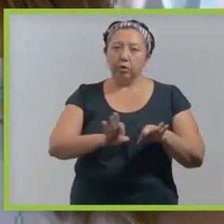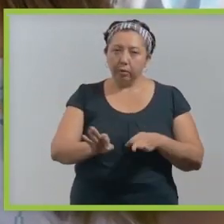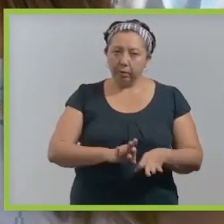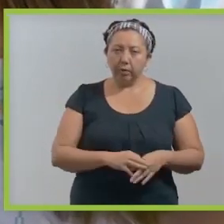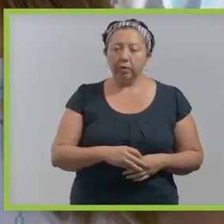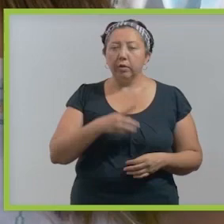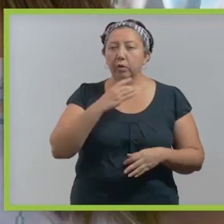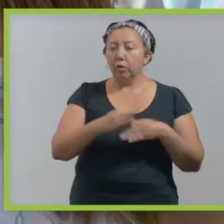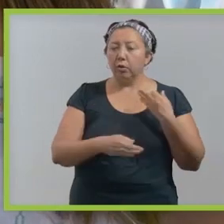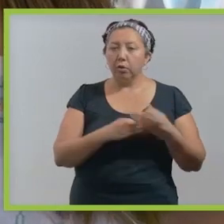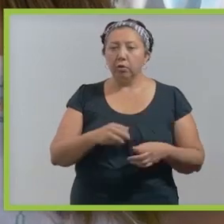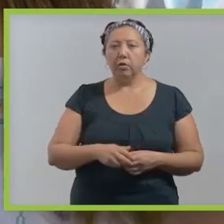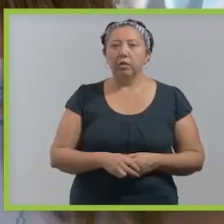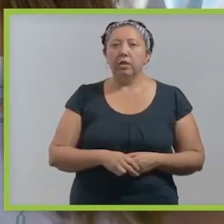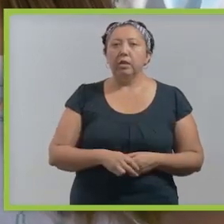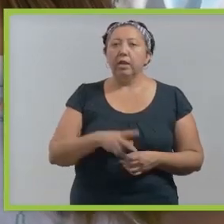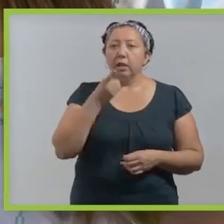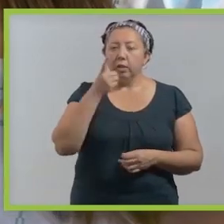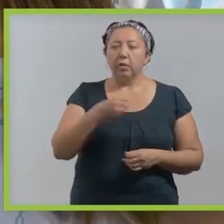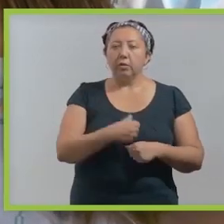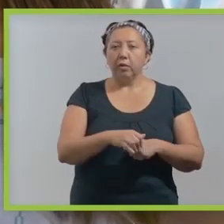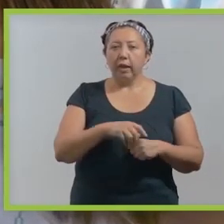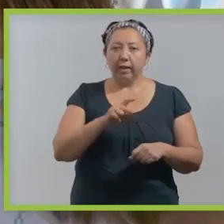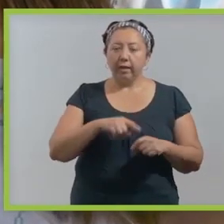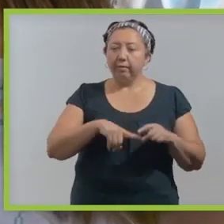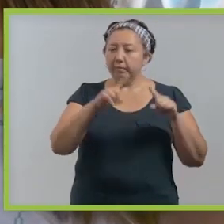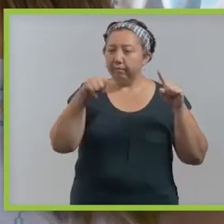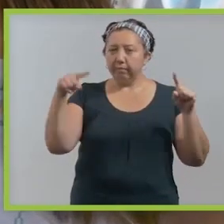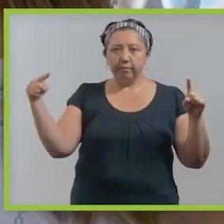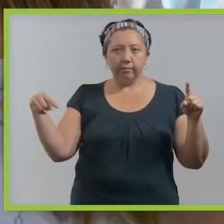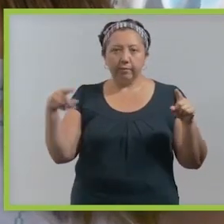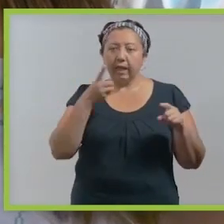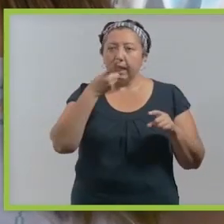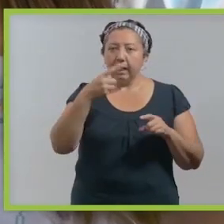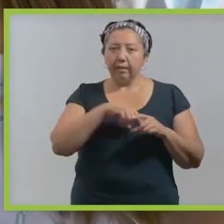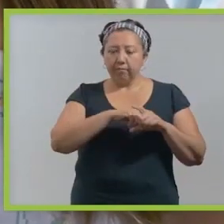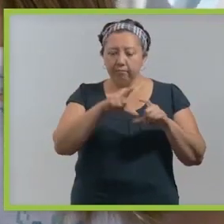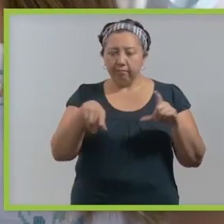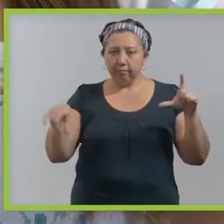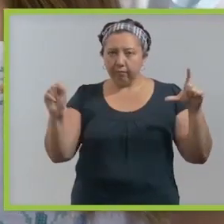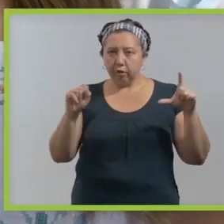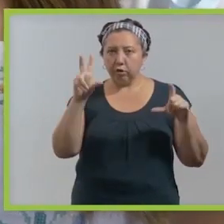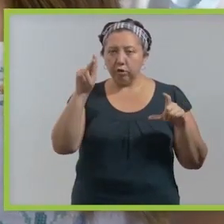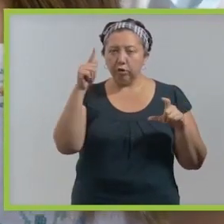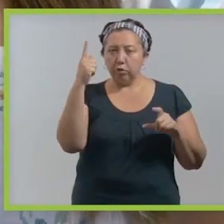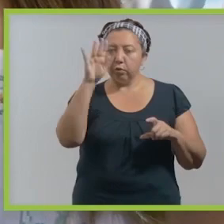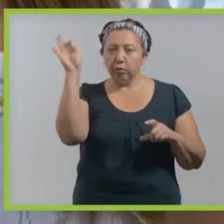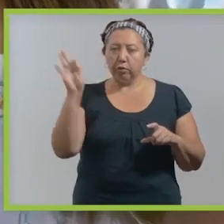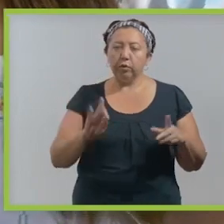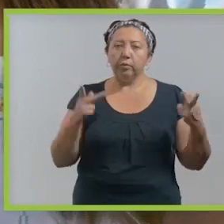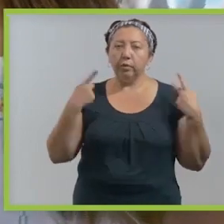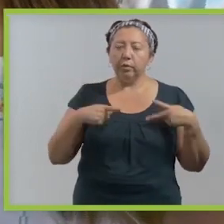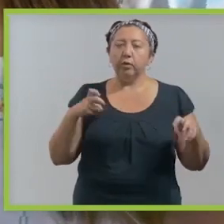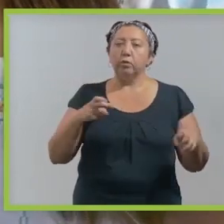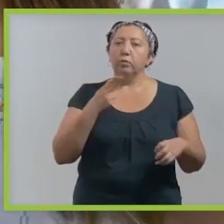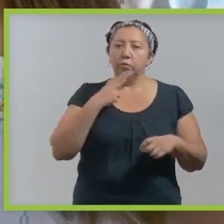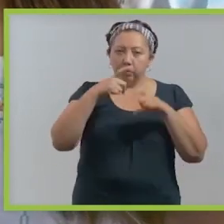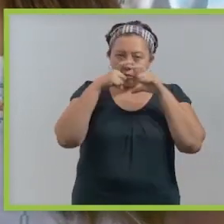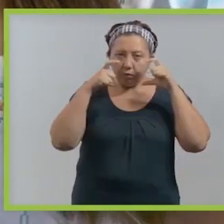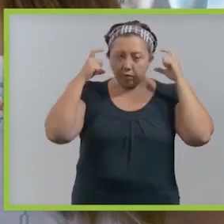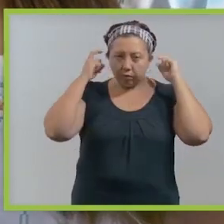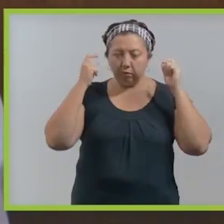y es una tarea de todos. Salió una estadística a nivel nacional donde en México el 81% de la gente está